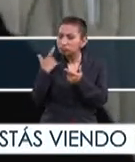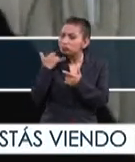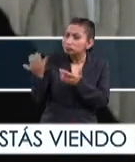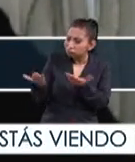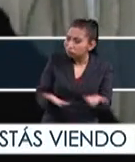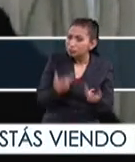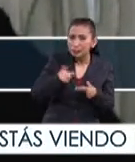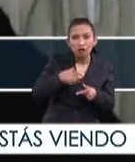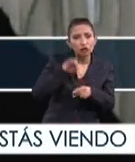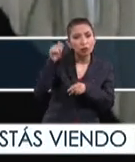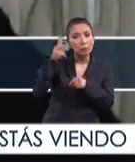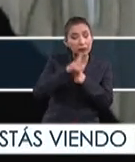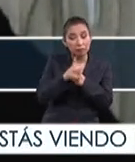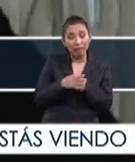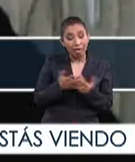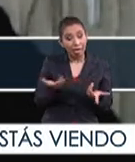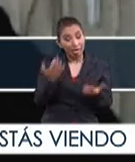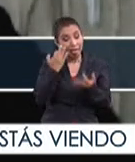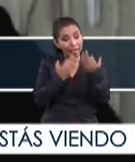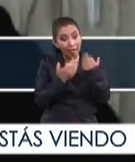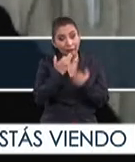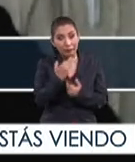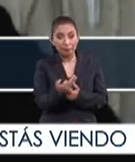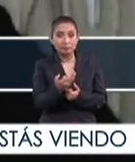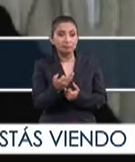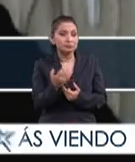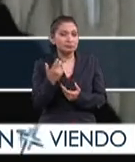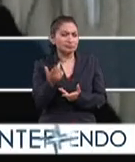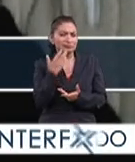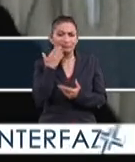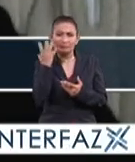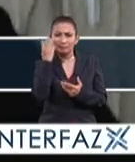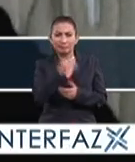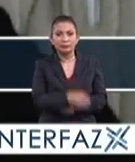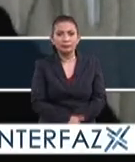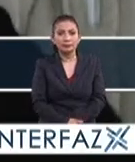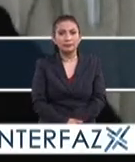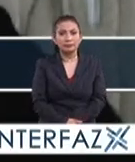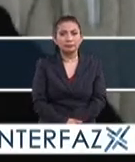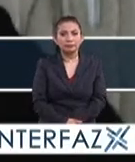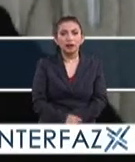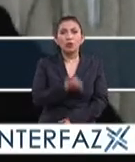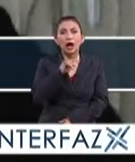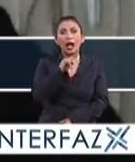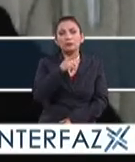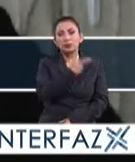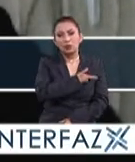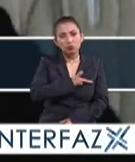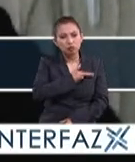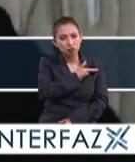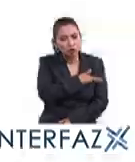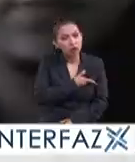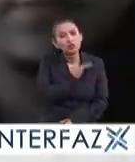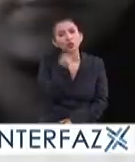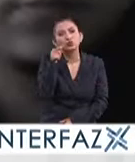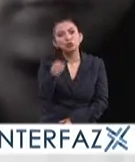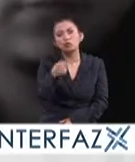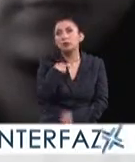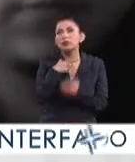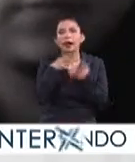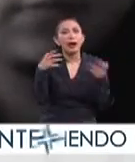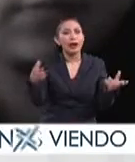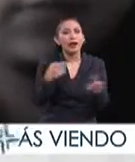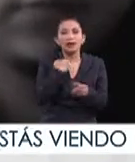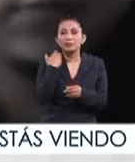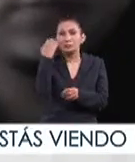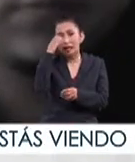los extranjeros. Entonces fue impresionante. Juan Carlos, pues nos da muchísimo gusto que hayas tenido esta